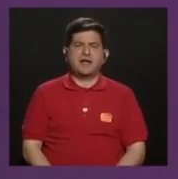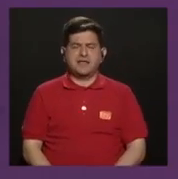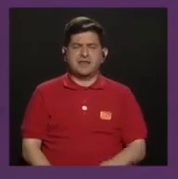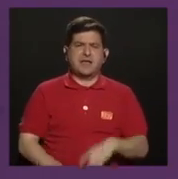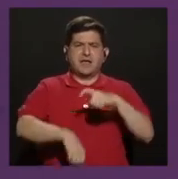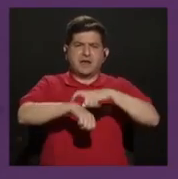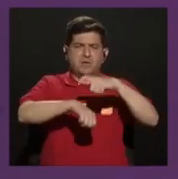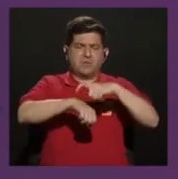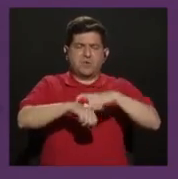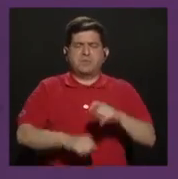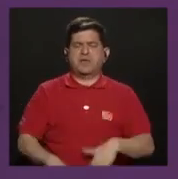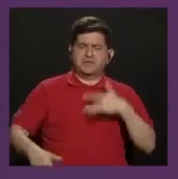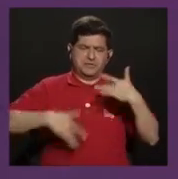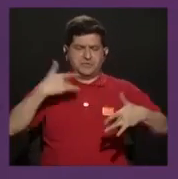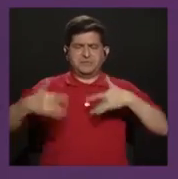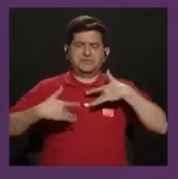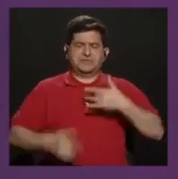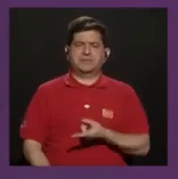en ese momento.